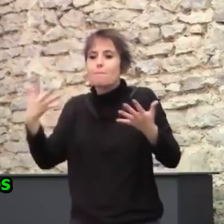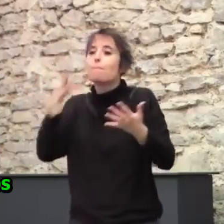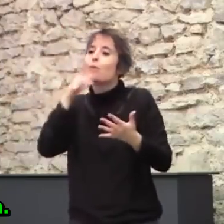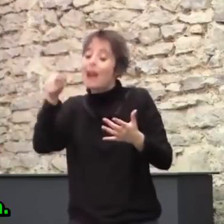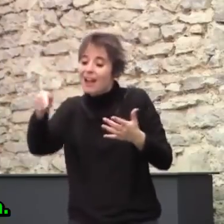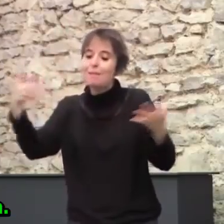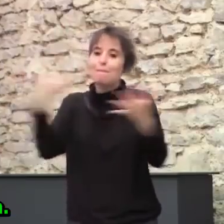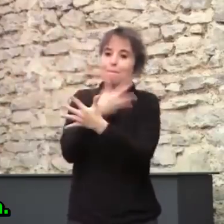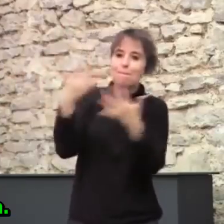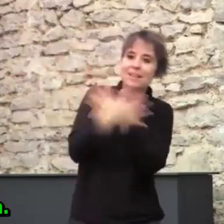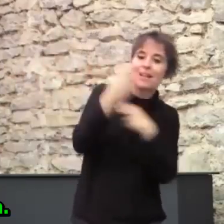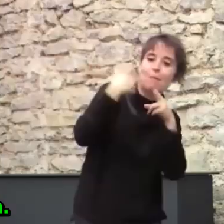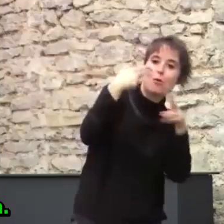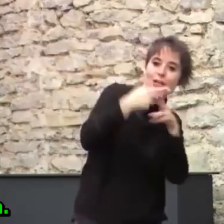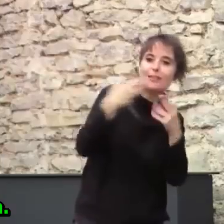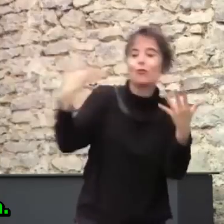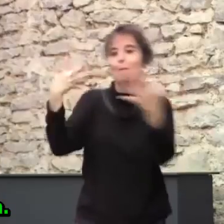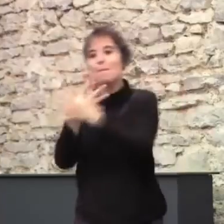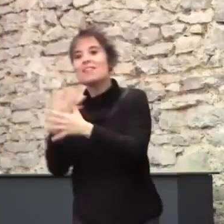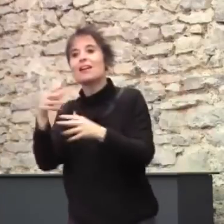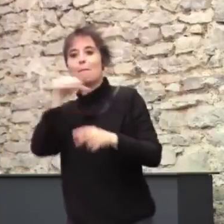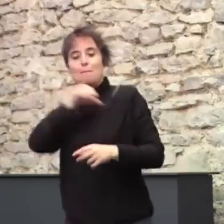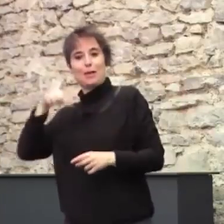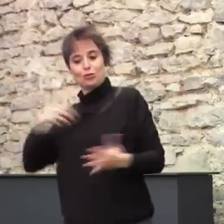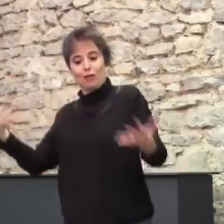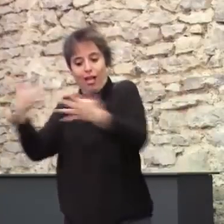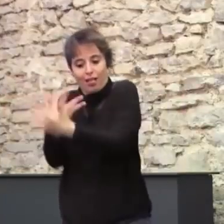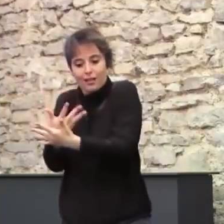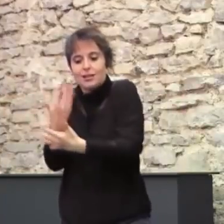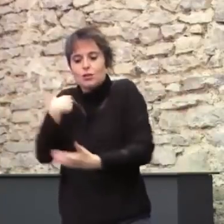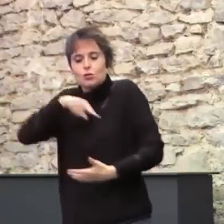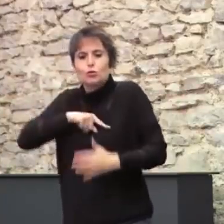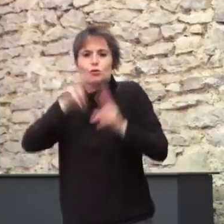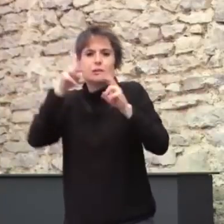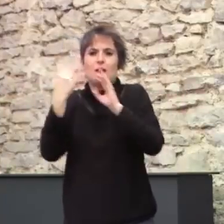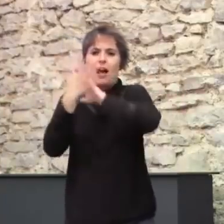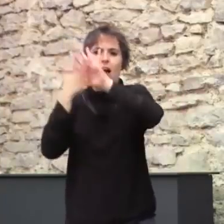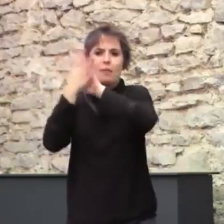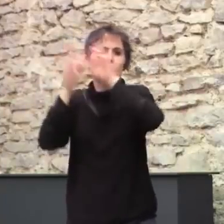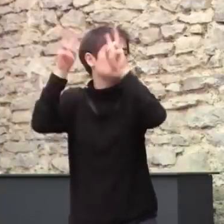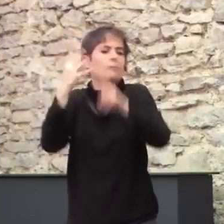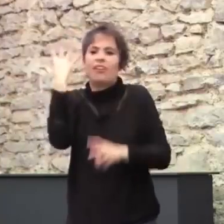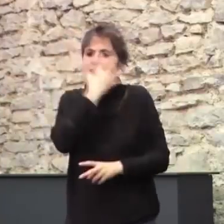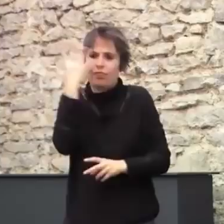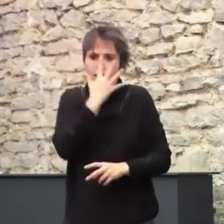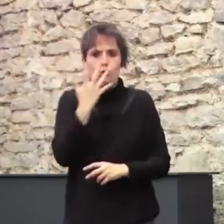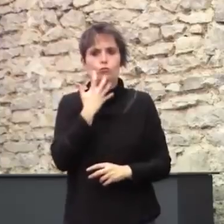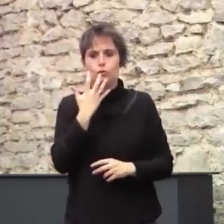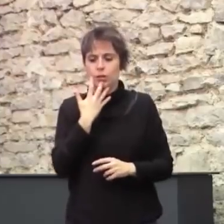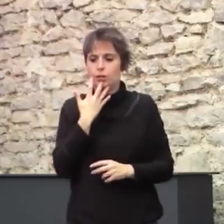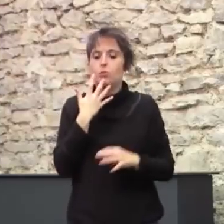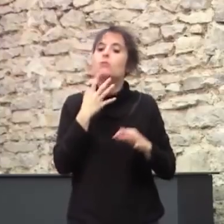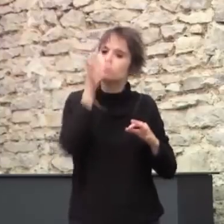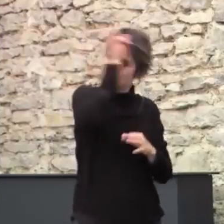y lo político, no coincidimos una cosa sin la otra, ¿no? Es decir, cuando hablamos de los celos, por ejemplo, pues hablamos a